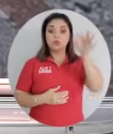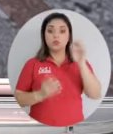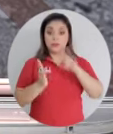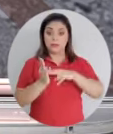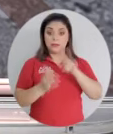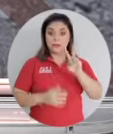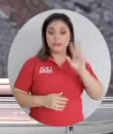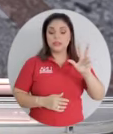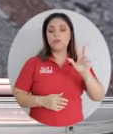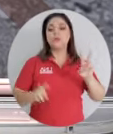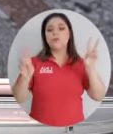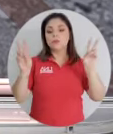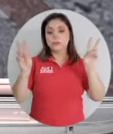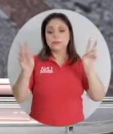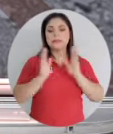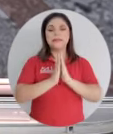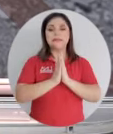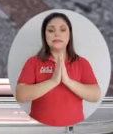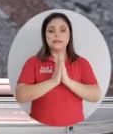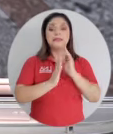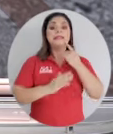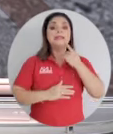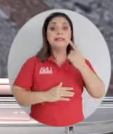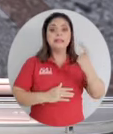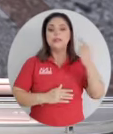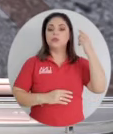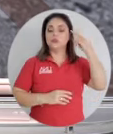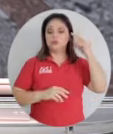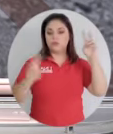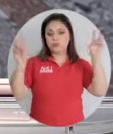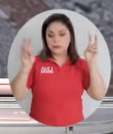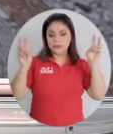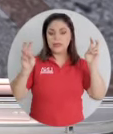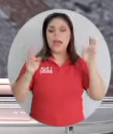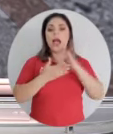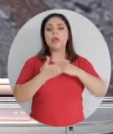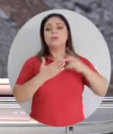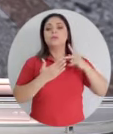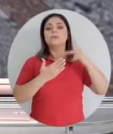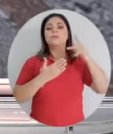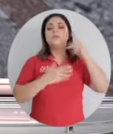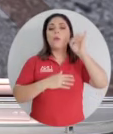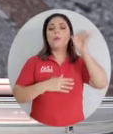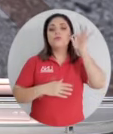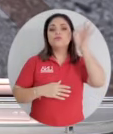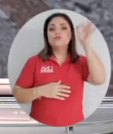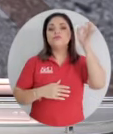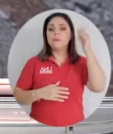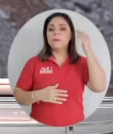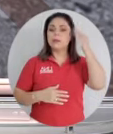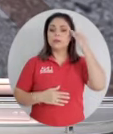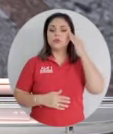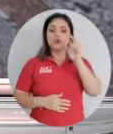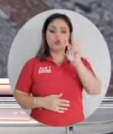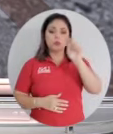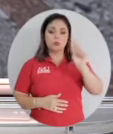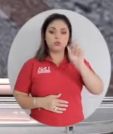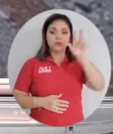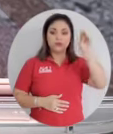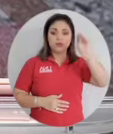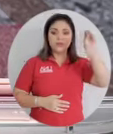es que el crecimiento va a disminuir bastante, ¿verdad? Algunas proyecciones hablan de un 2,3, que es mucho